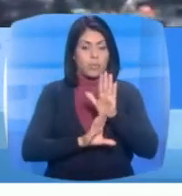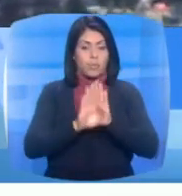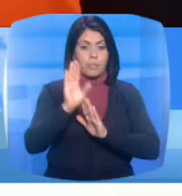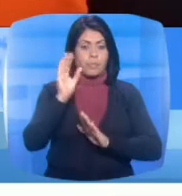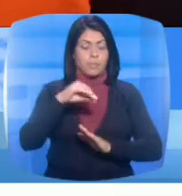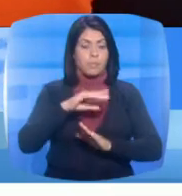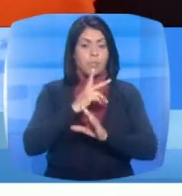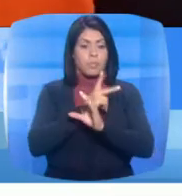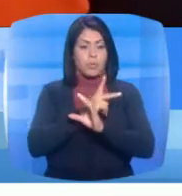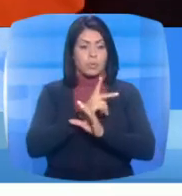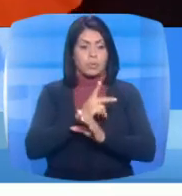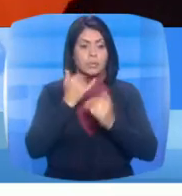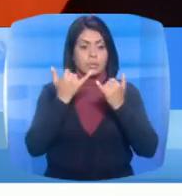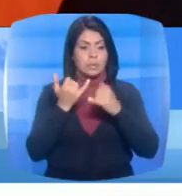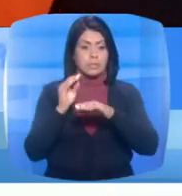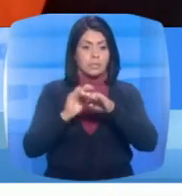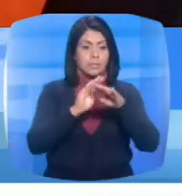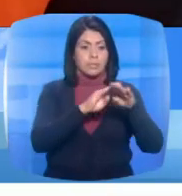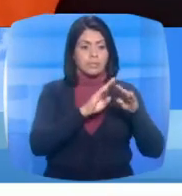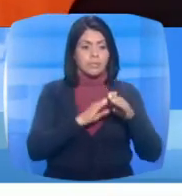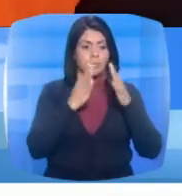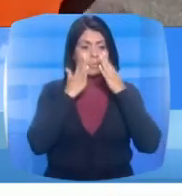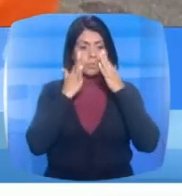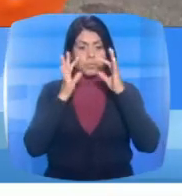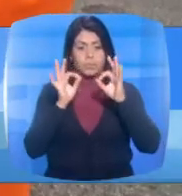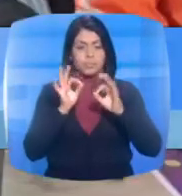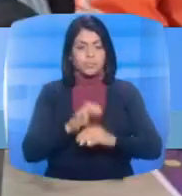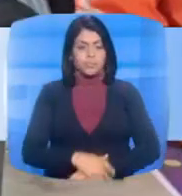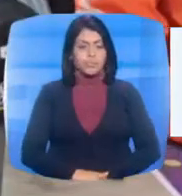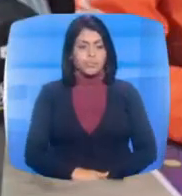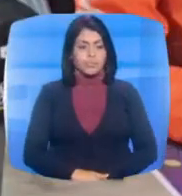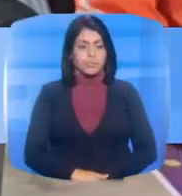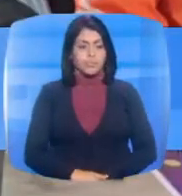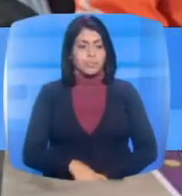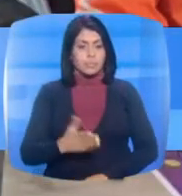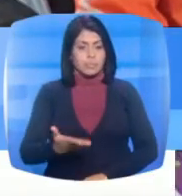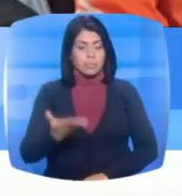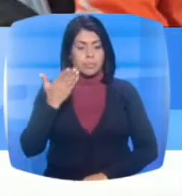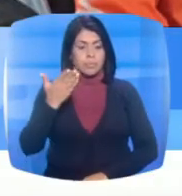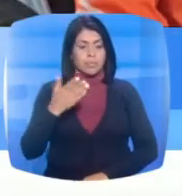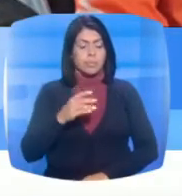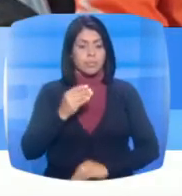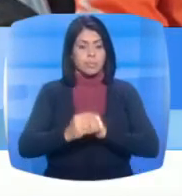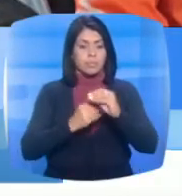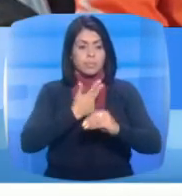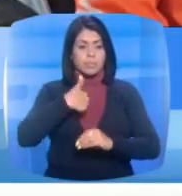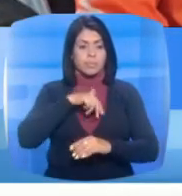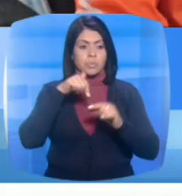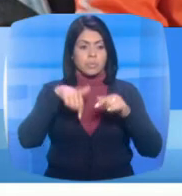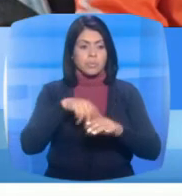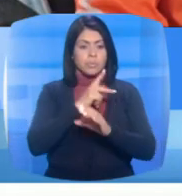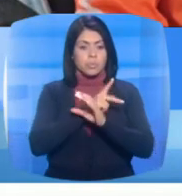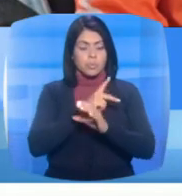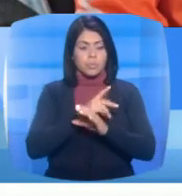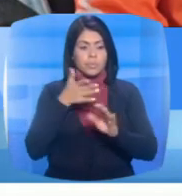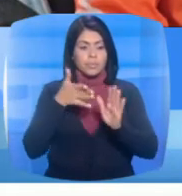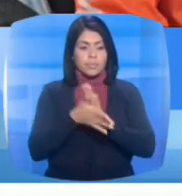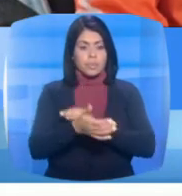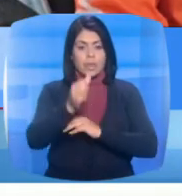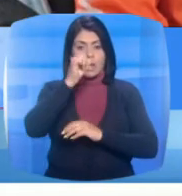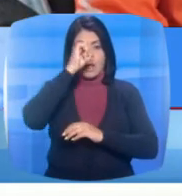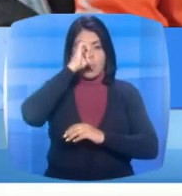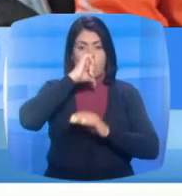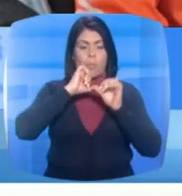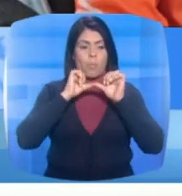aumentado. Protección Civil llama a la población a tomar precauciones. Fundamentalmente, la orientación que hemos dado desde aquí de Protección Civil es la